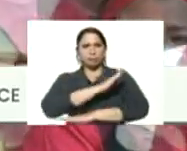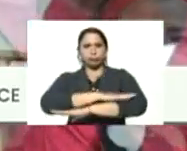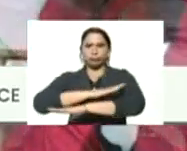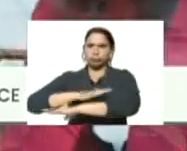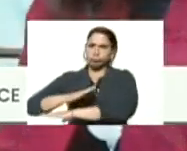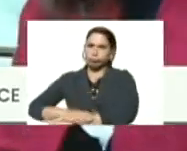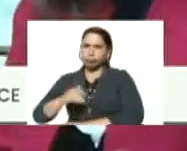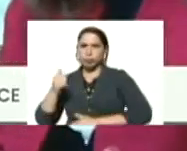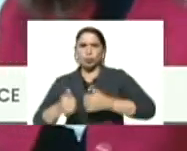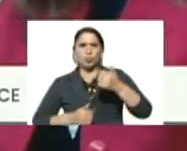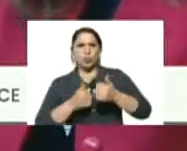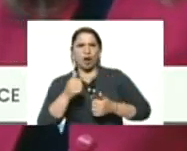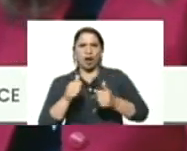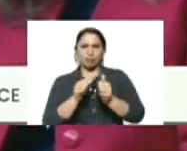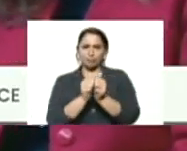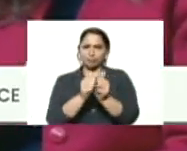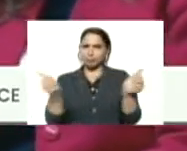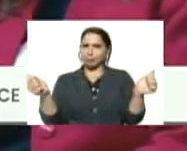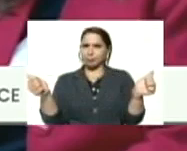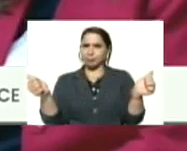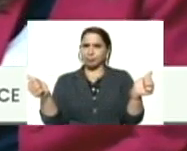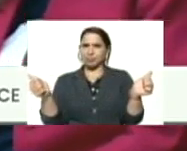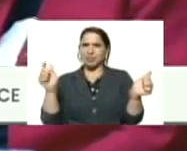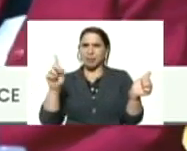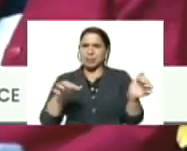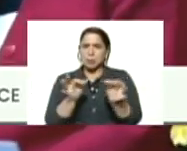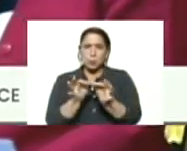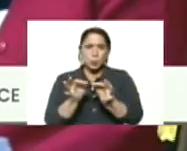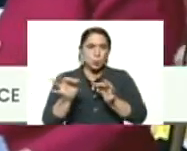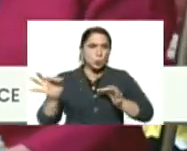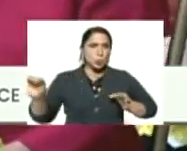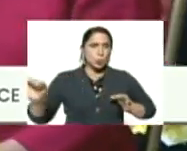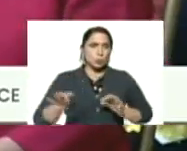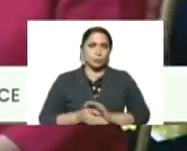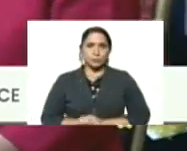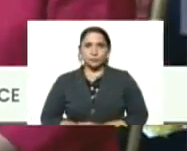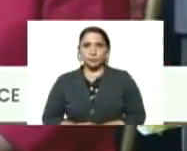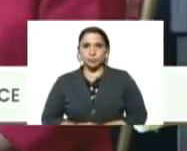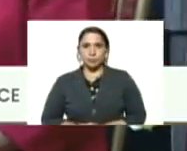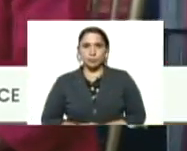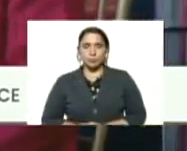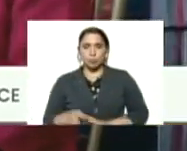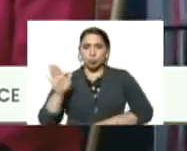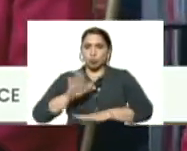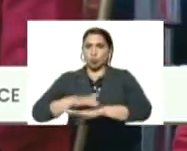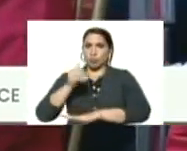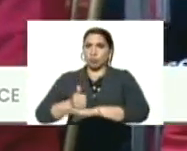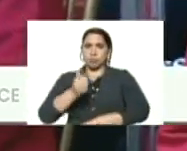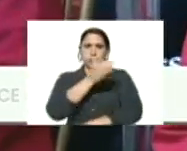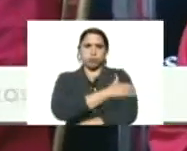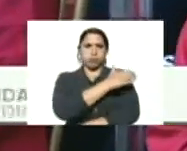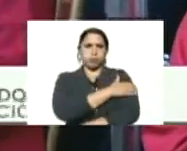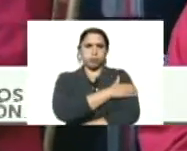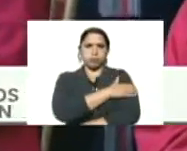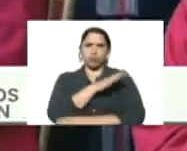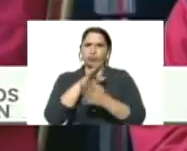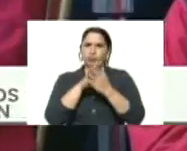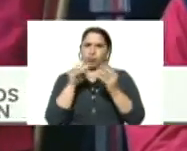era ese distanciamiento, esa distancia que se sembró a propósito, con todo el